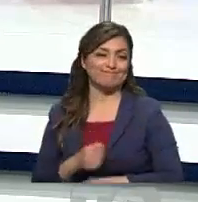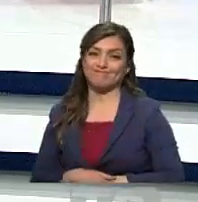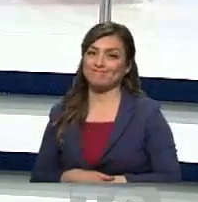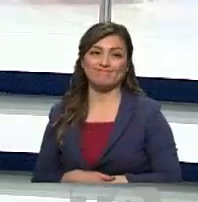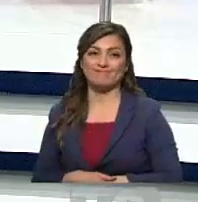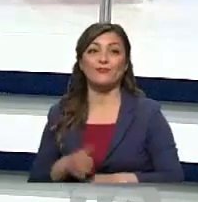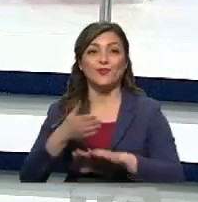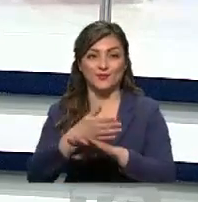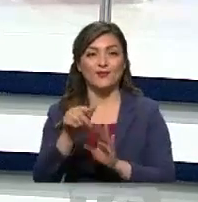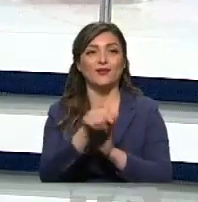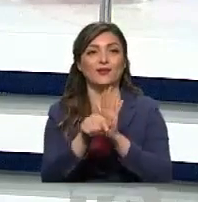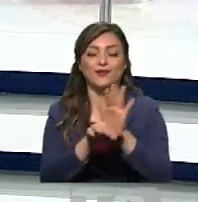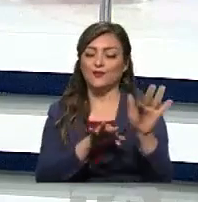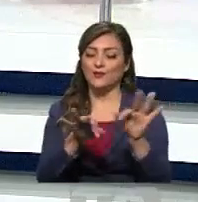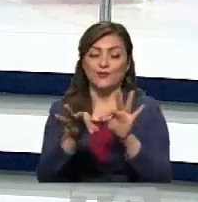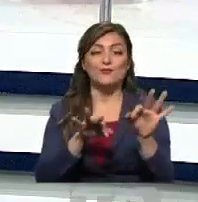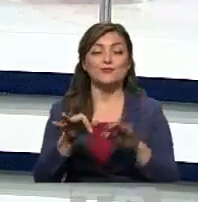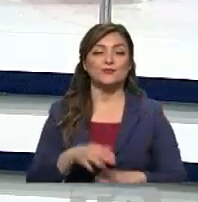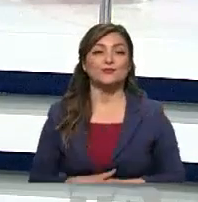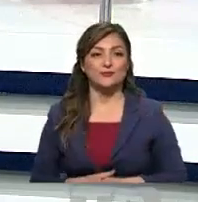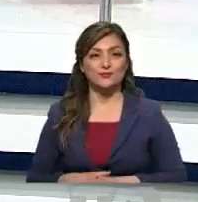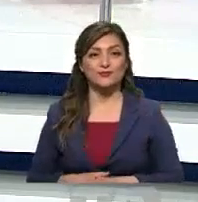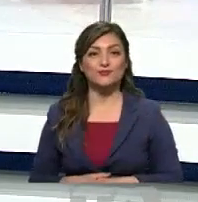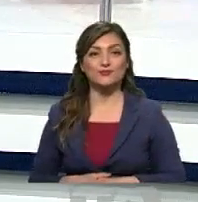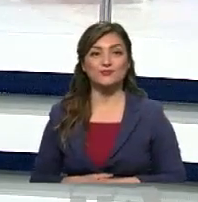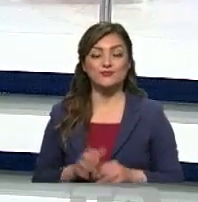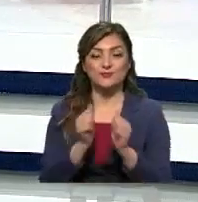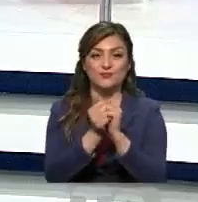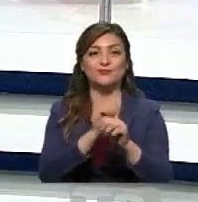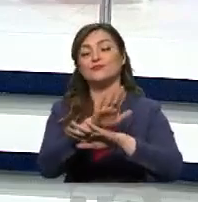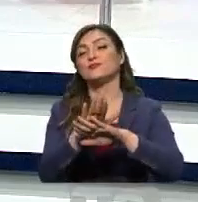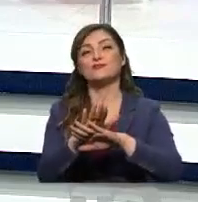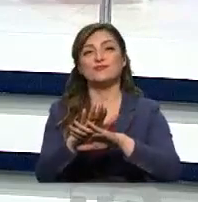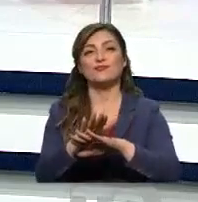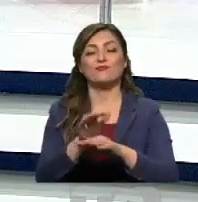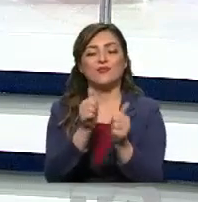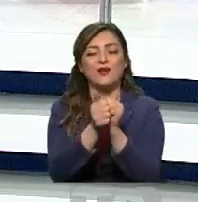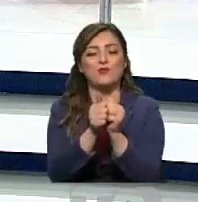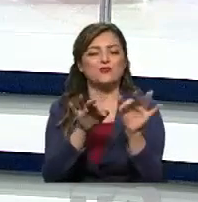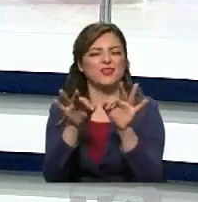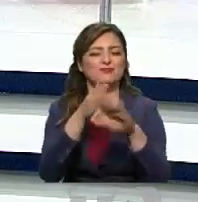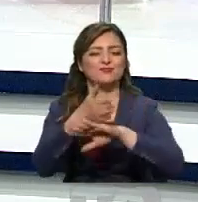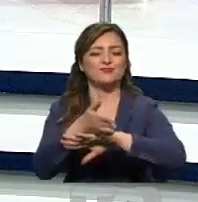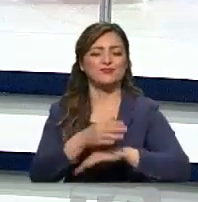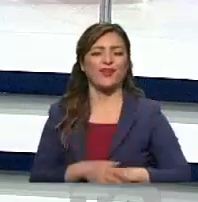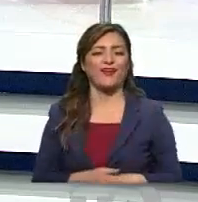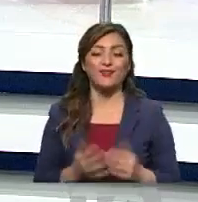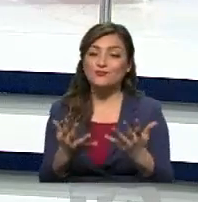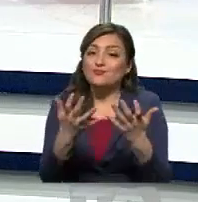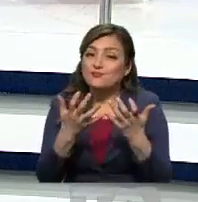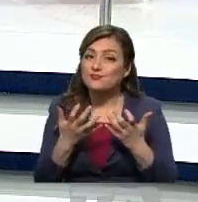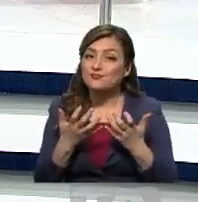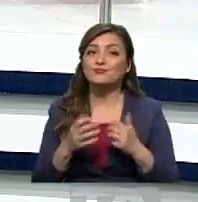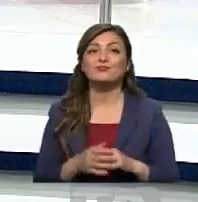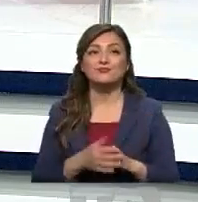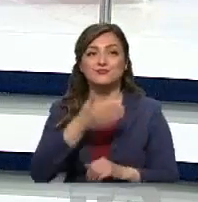más adelante les estaremos contando los detalles en nuestro segmento deportivo junto a Alberto Astudillo. Pero desde aquí queremos insistir